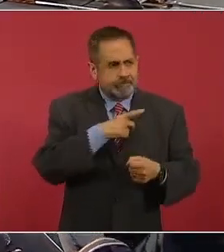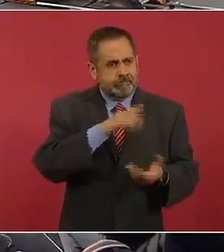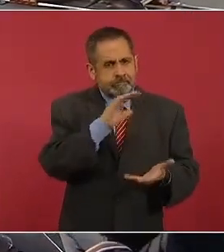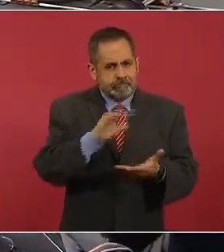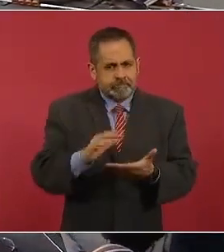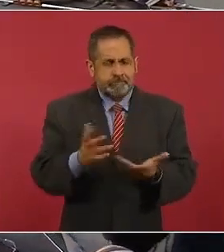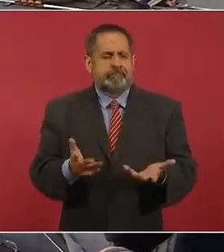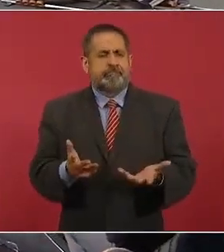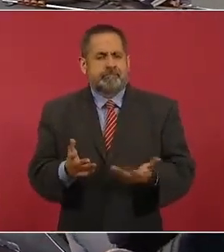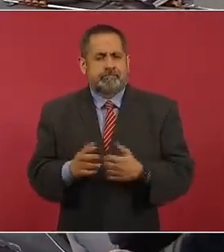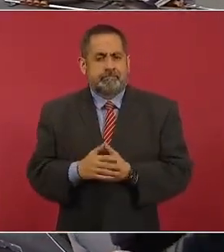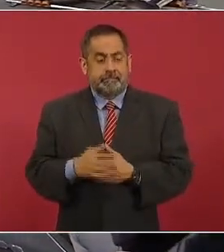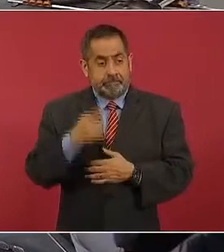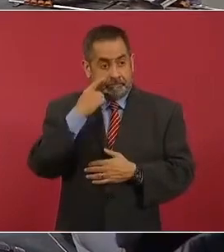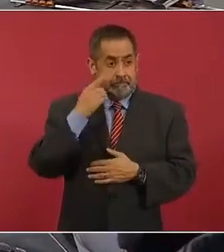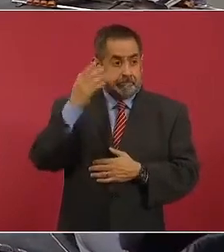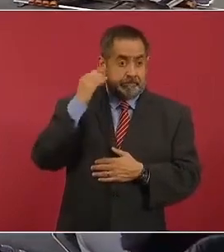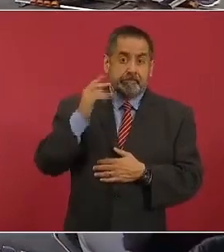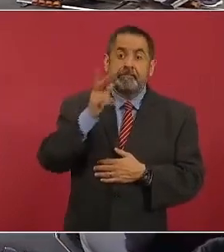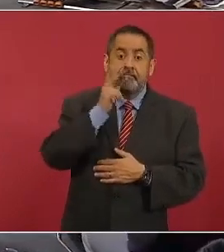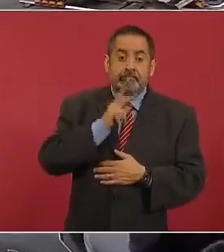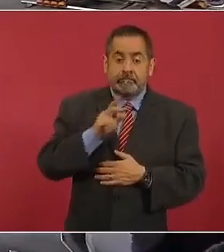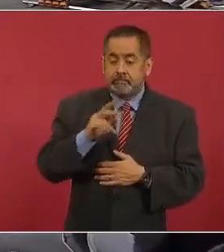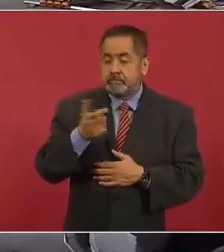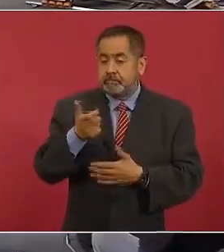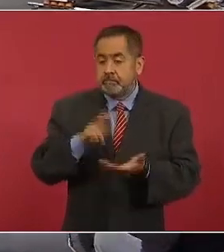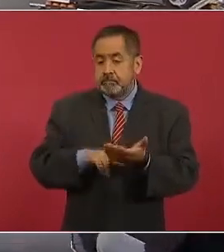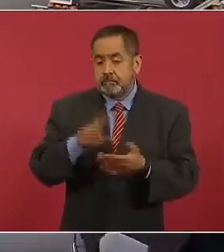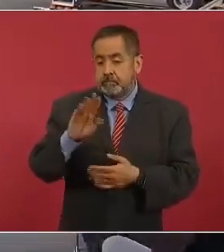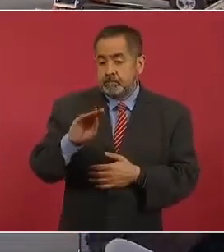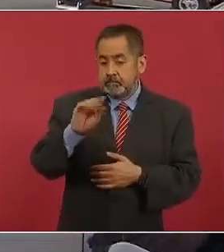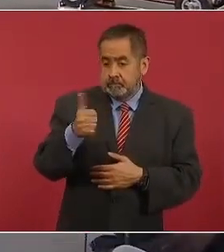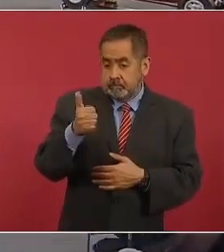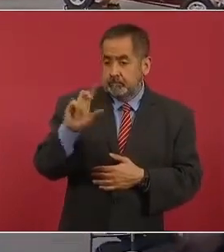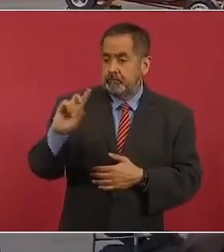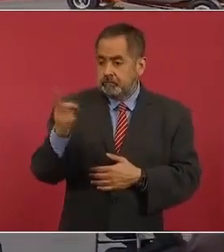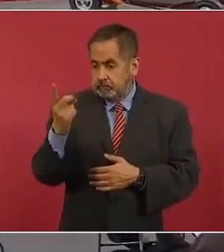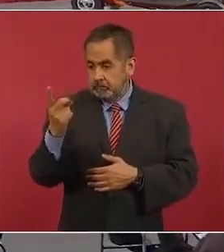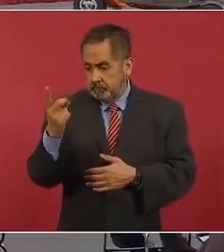La última vez que el petróleo costaba $96 el barril,